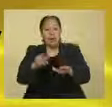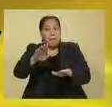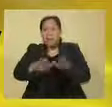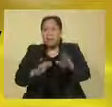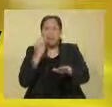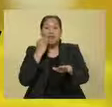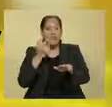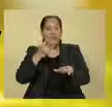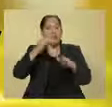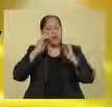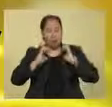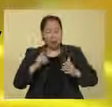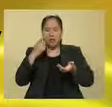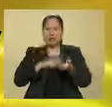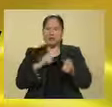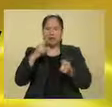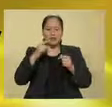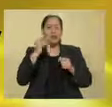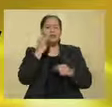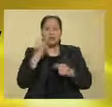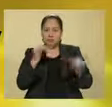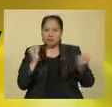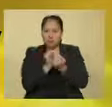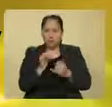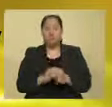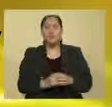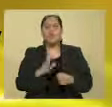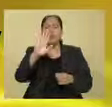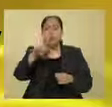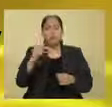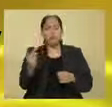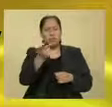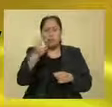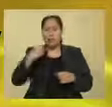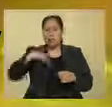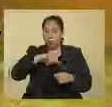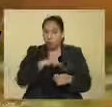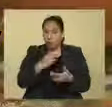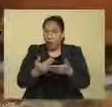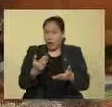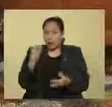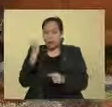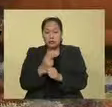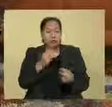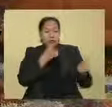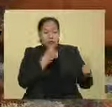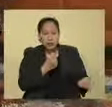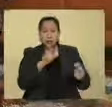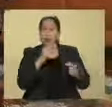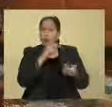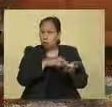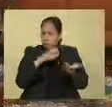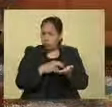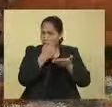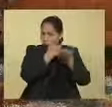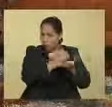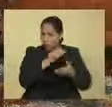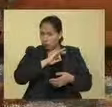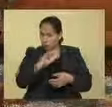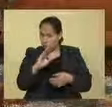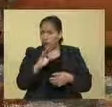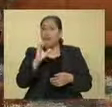toda nuestra estructura ósea. Oye, ¿no? Gloria, una pregunta. ¿Nosotros podemos prevenir desde temprana edad este tipo de problemas